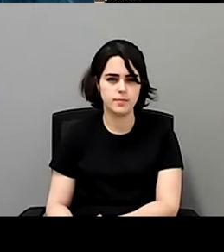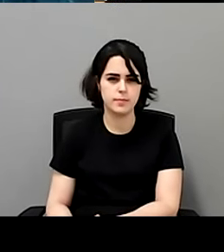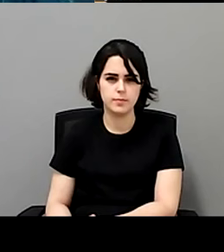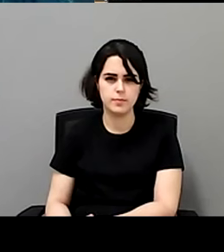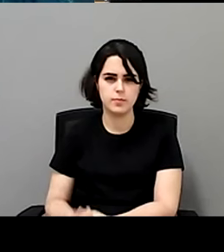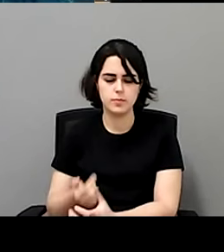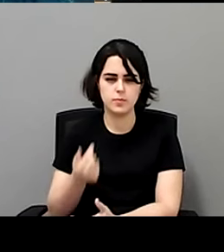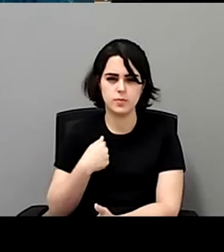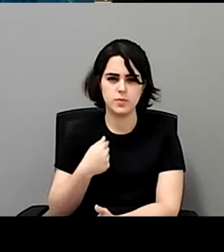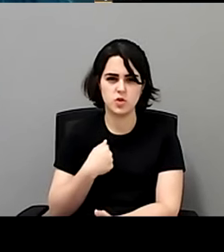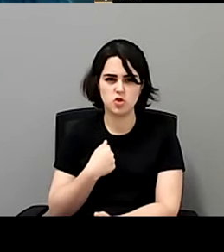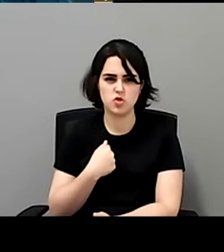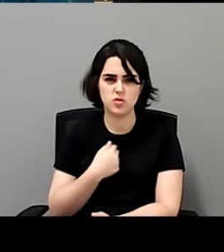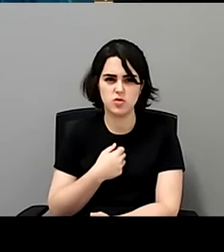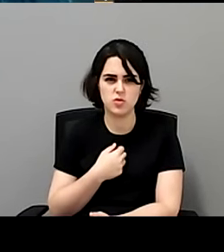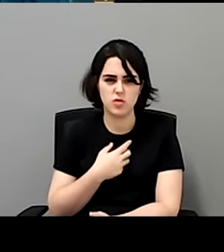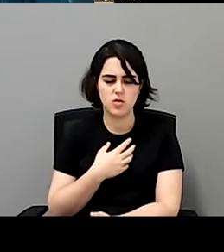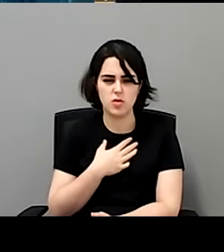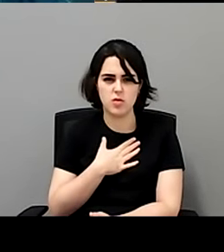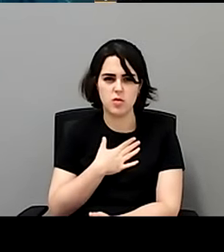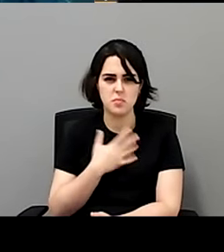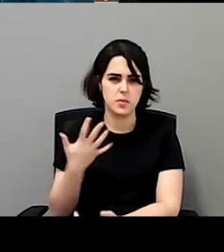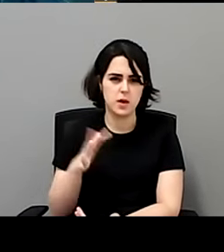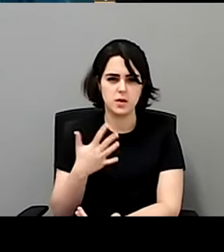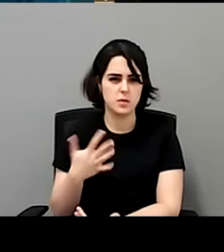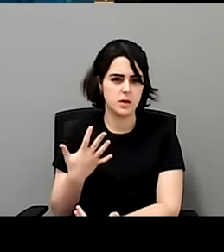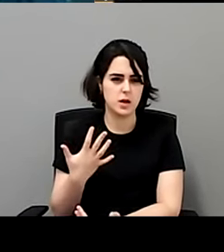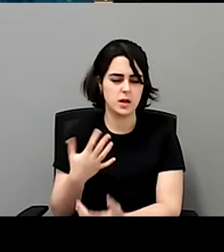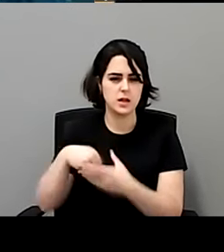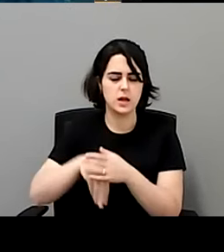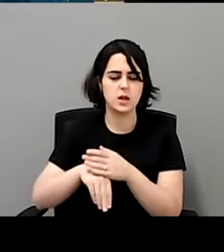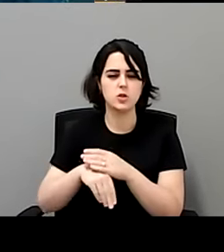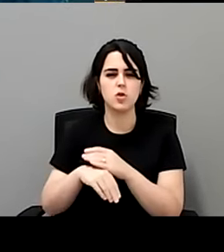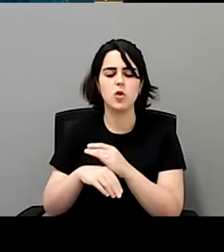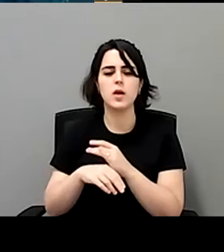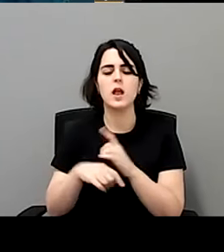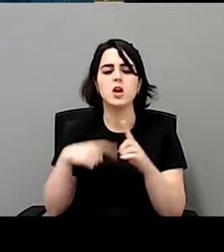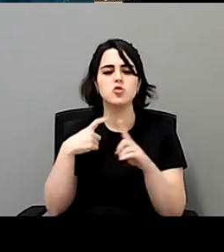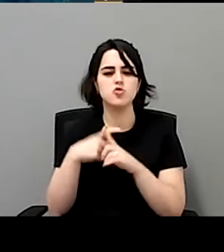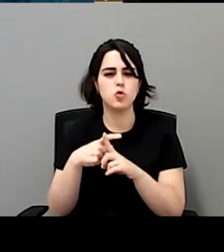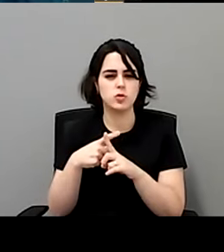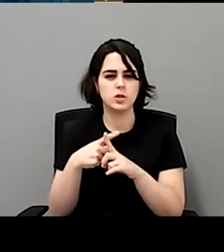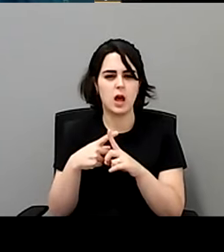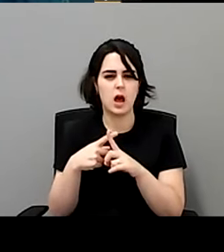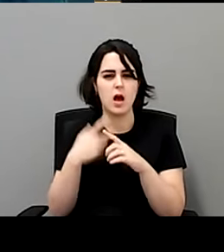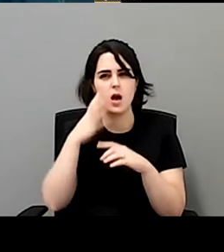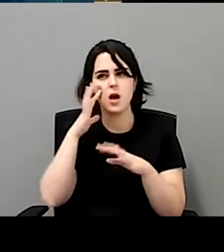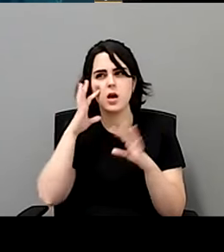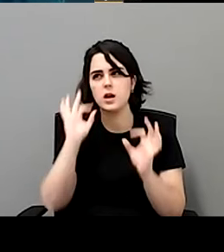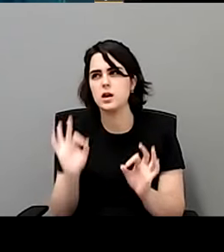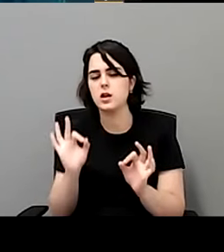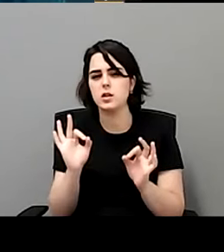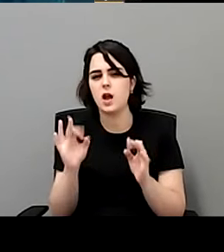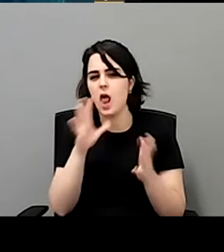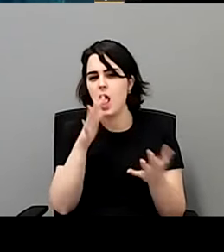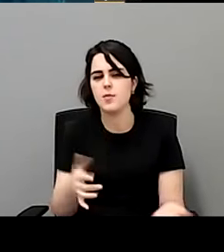por hora según lo que viene estipulado en la Xunta. Creo que ahora mismo está a